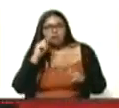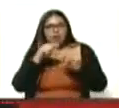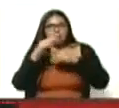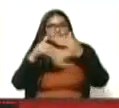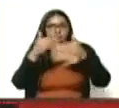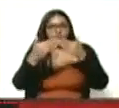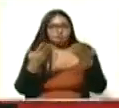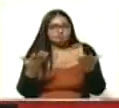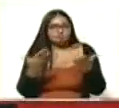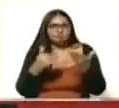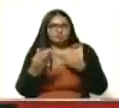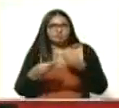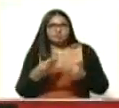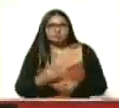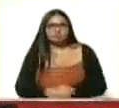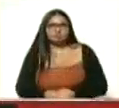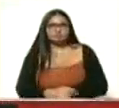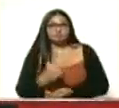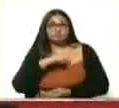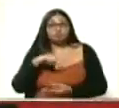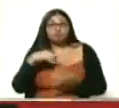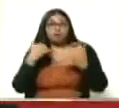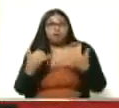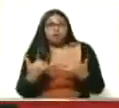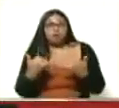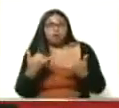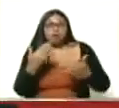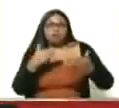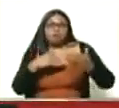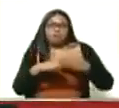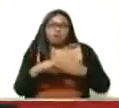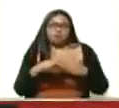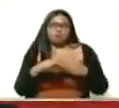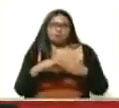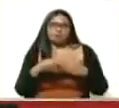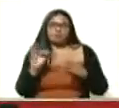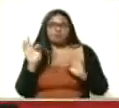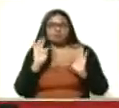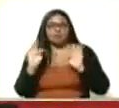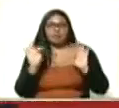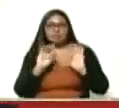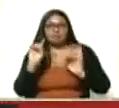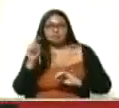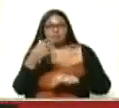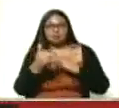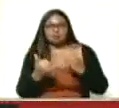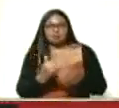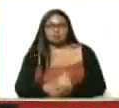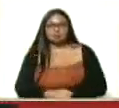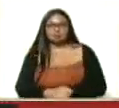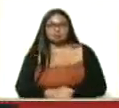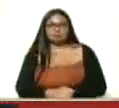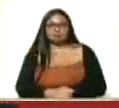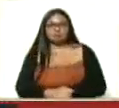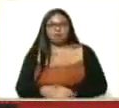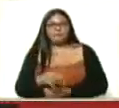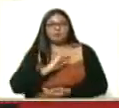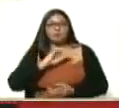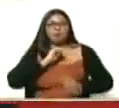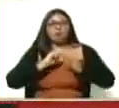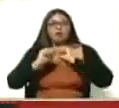sucesivo? Mira, ahorita en este momento estamos en el teatro principal con el